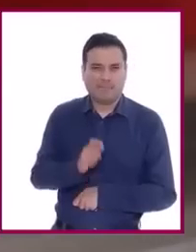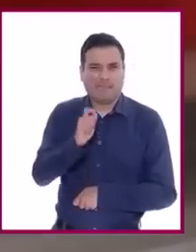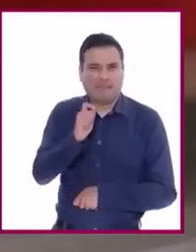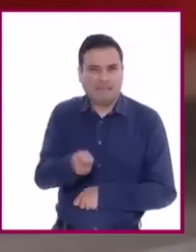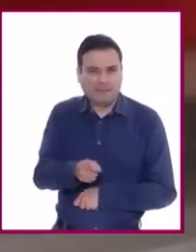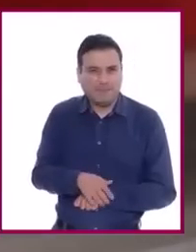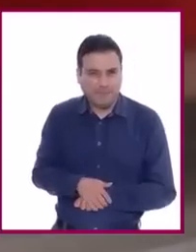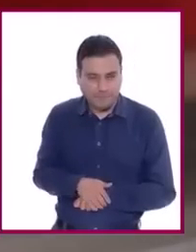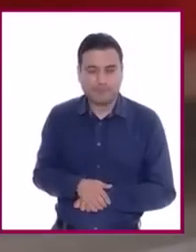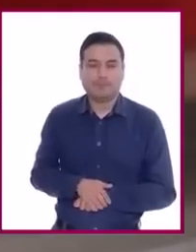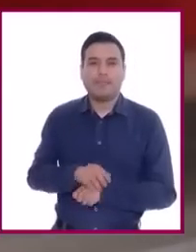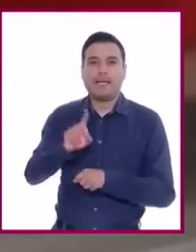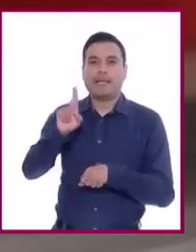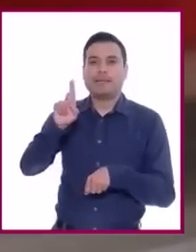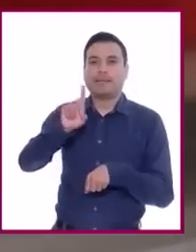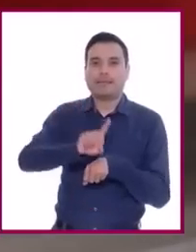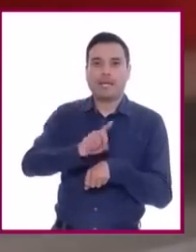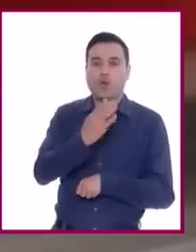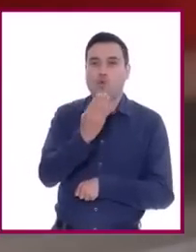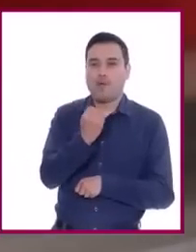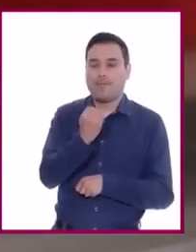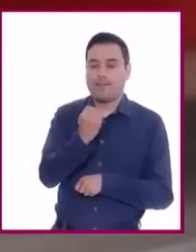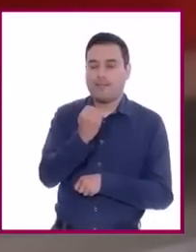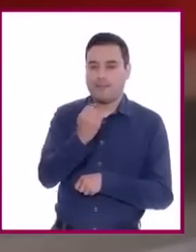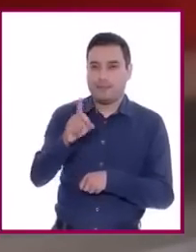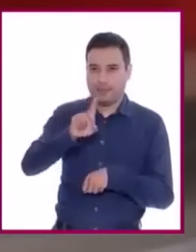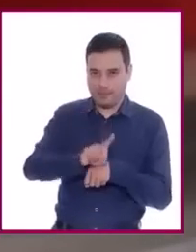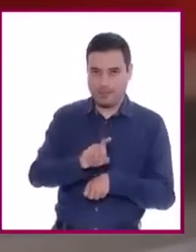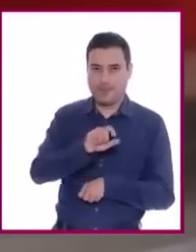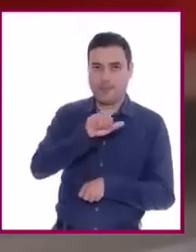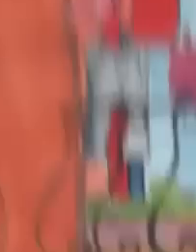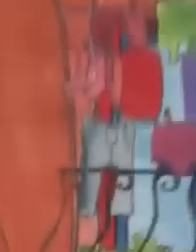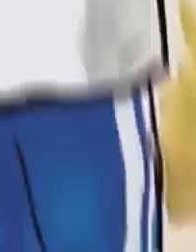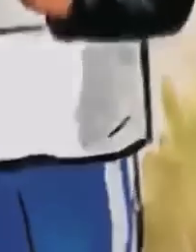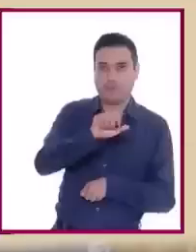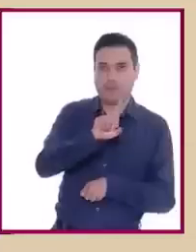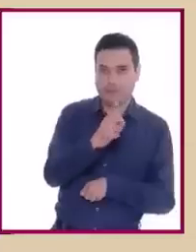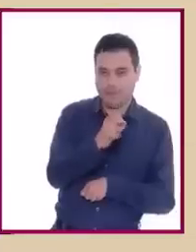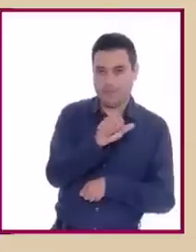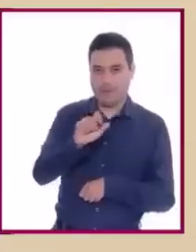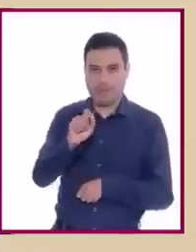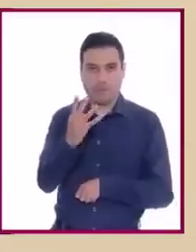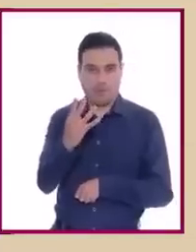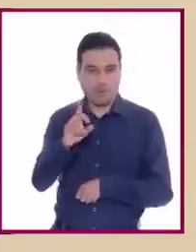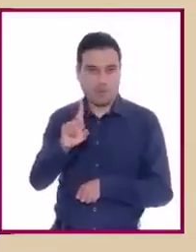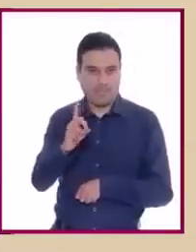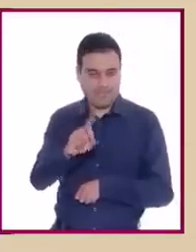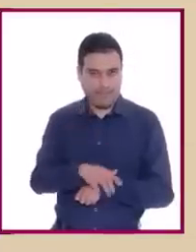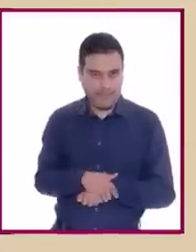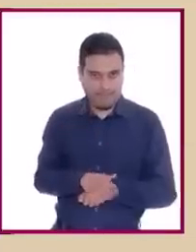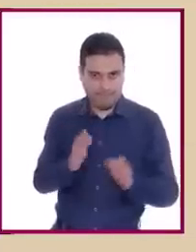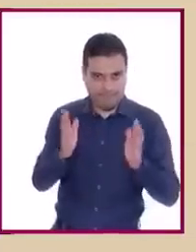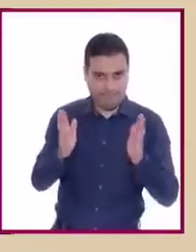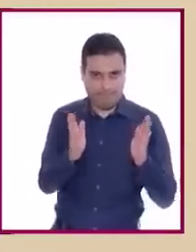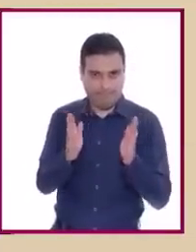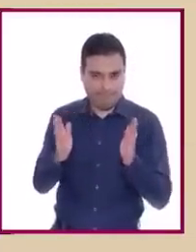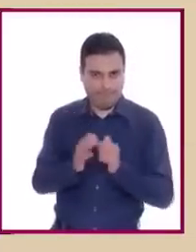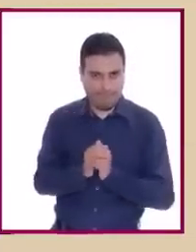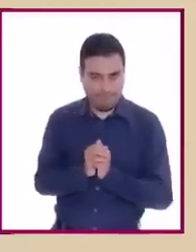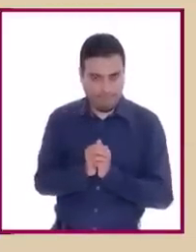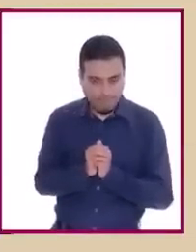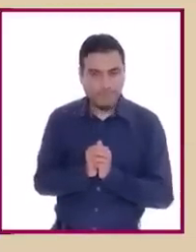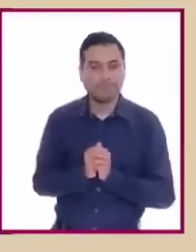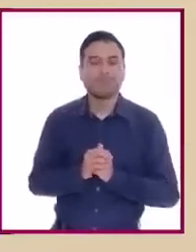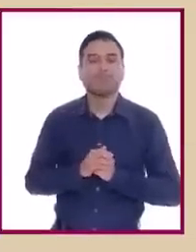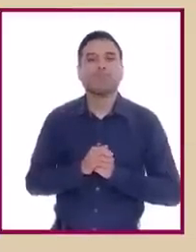de 16 de diciembre al 24 de diciembre básicamente la entrada de este proyecto en